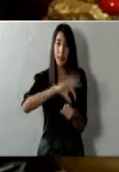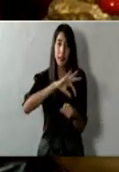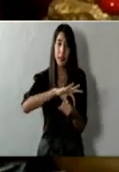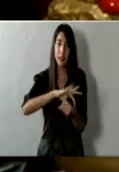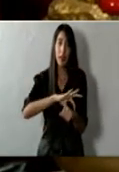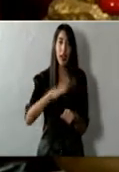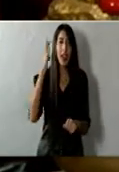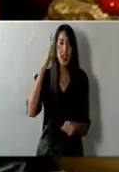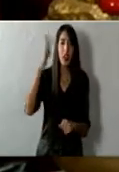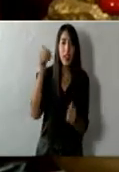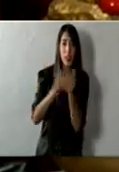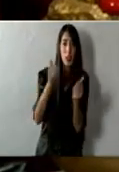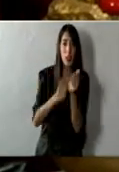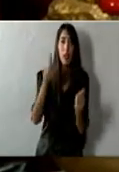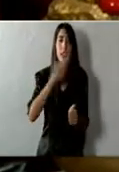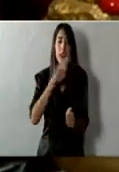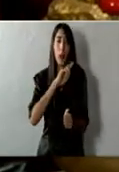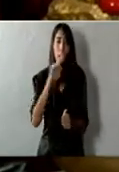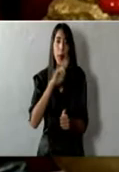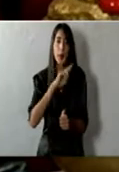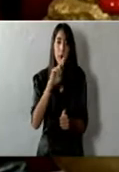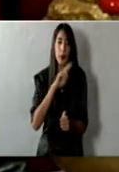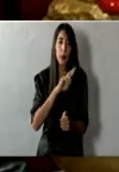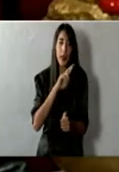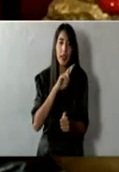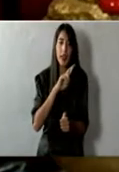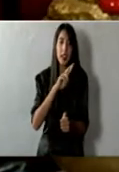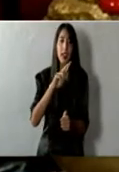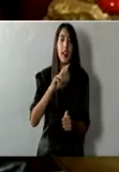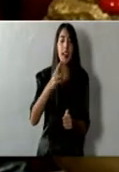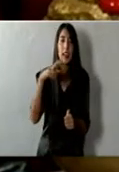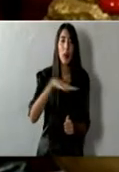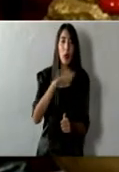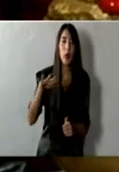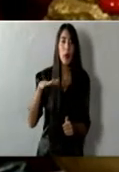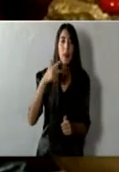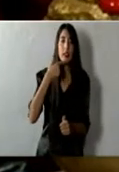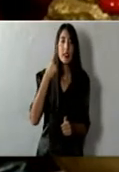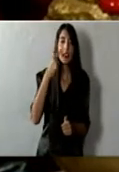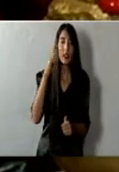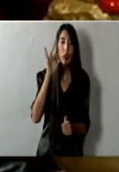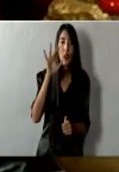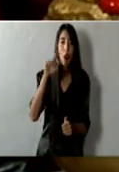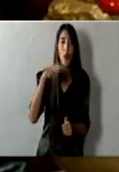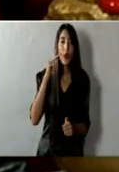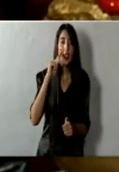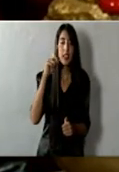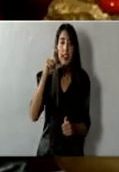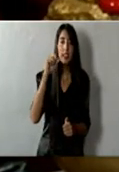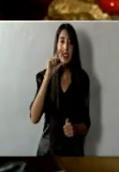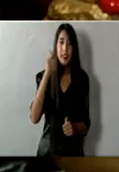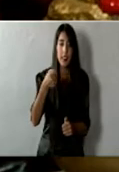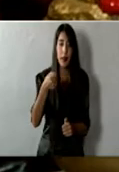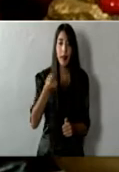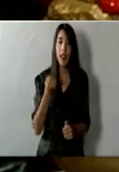mujer sidonicia, que acercándose a Jesucristo, le rogó por su hija que estaba endemoniada. Esto lo